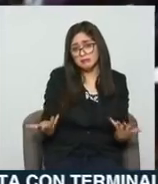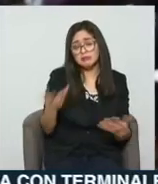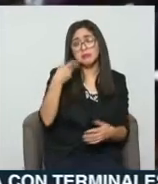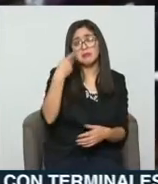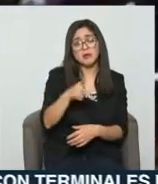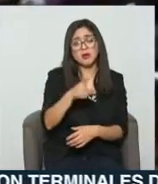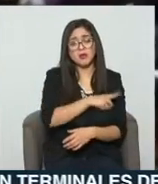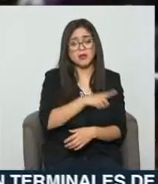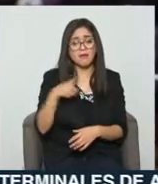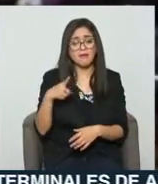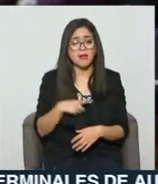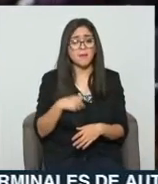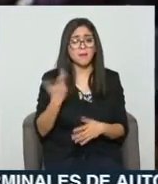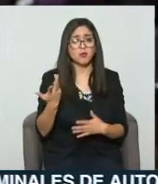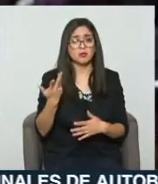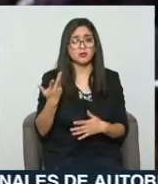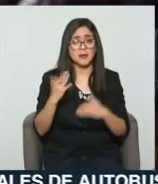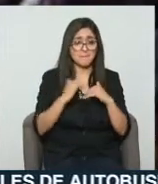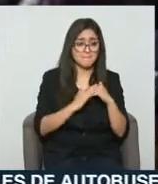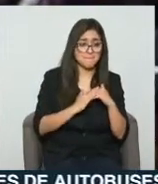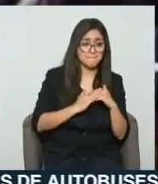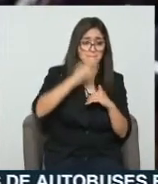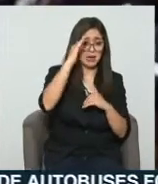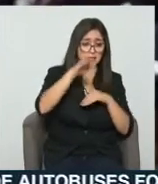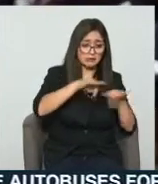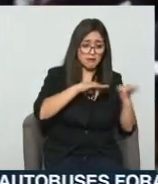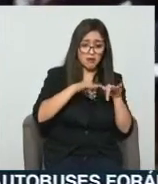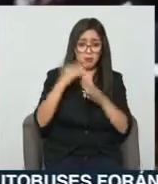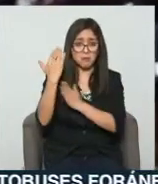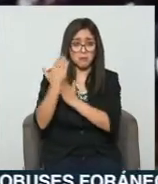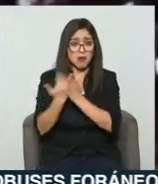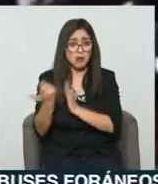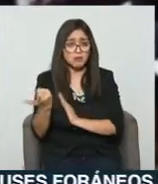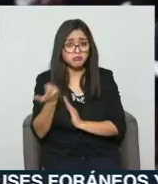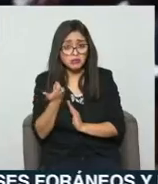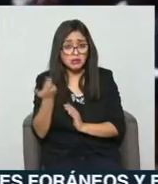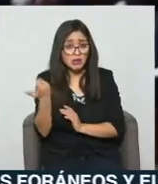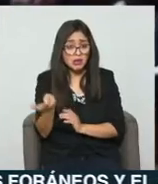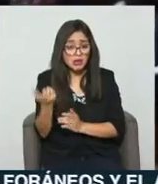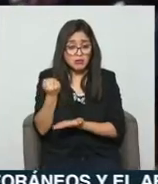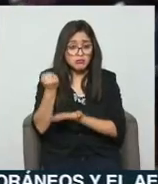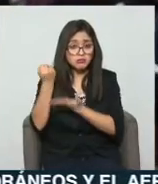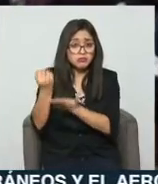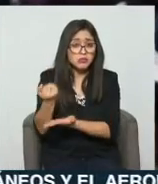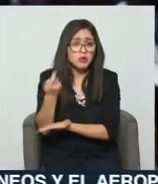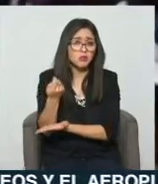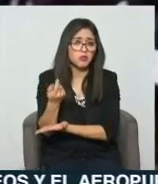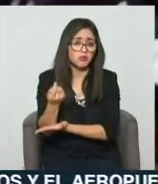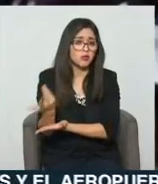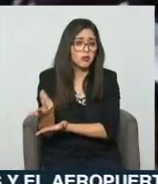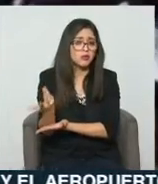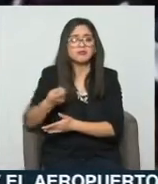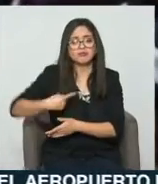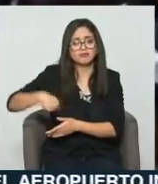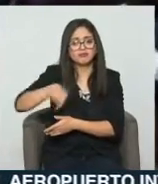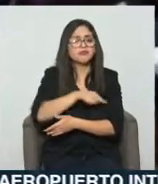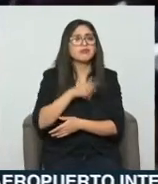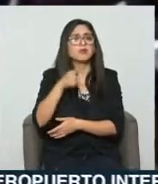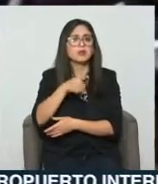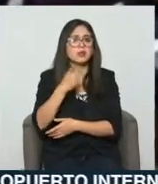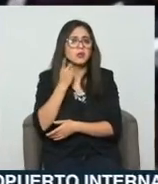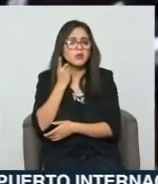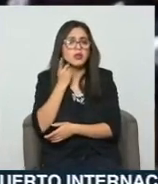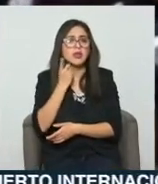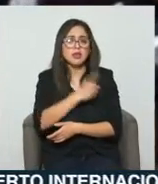con menos, no van a poder con ese recurso, de tal manera que tendremos que solicitar, buscar y